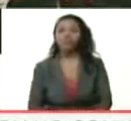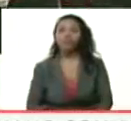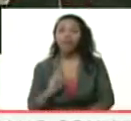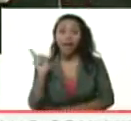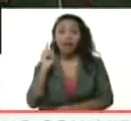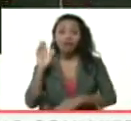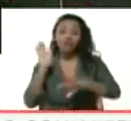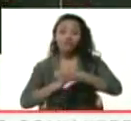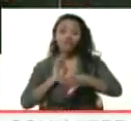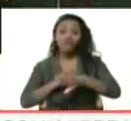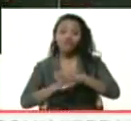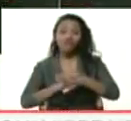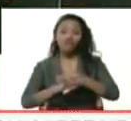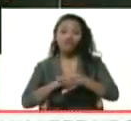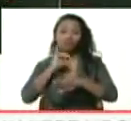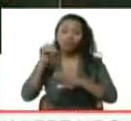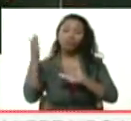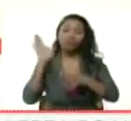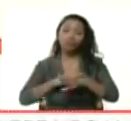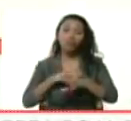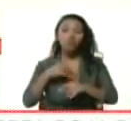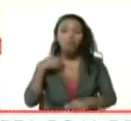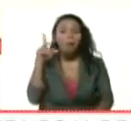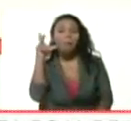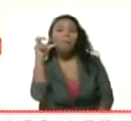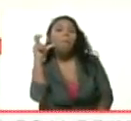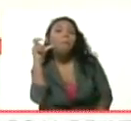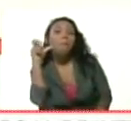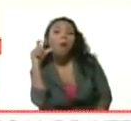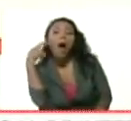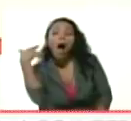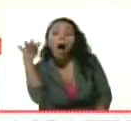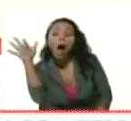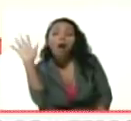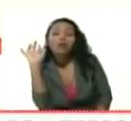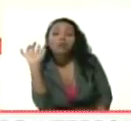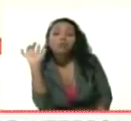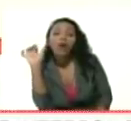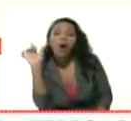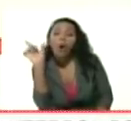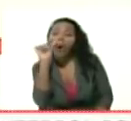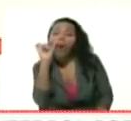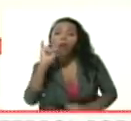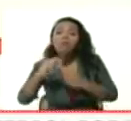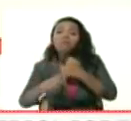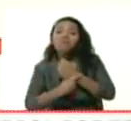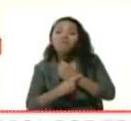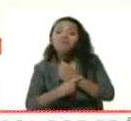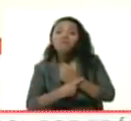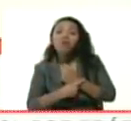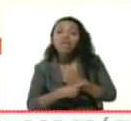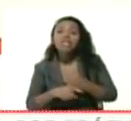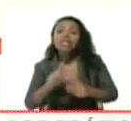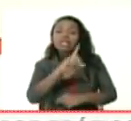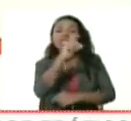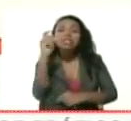Ellos habían anunciado, yo escuché que dijo el señor Guanipa, 100 actos en toda